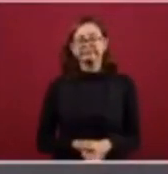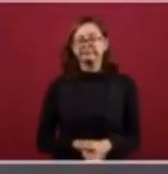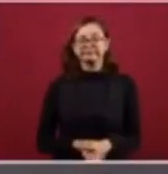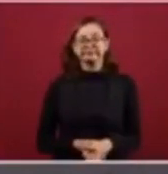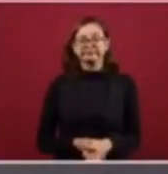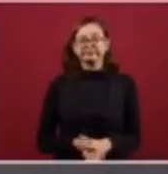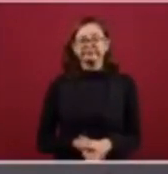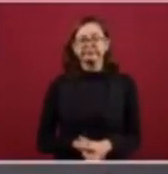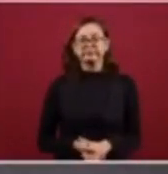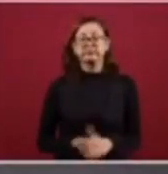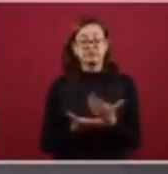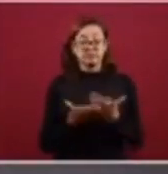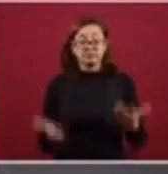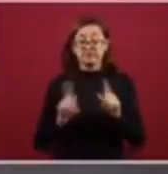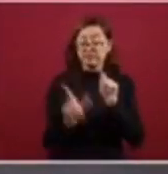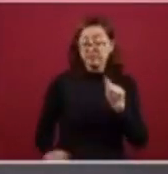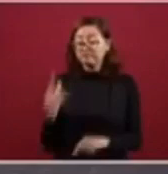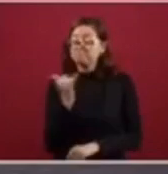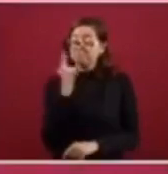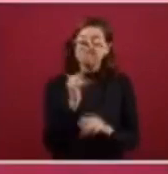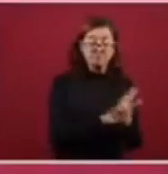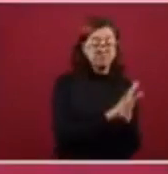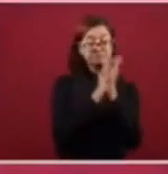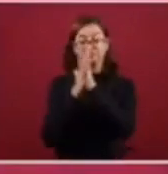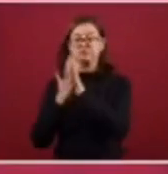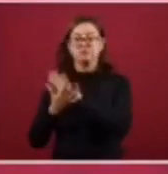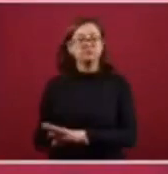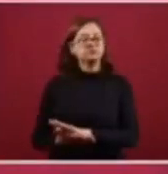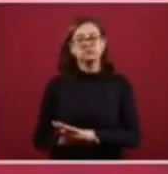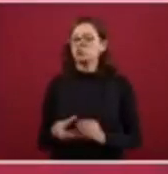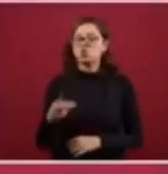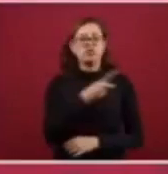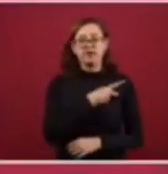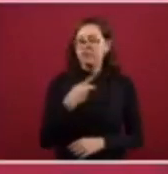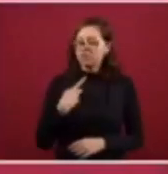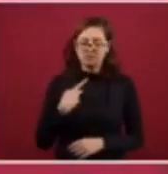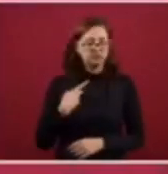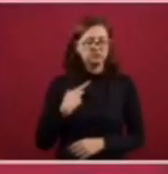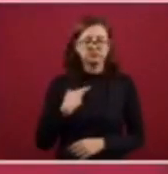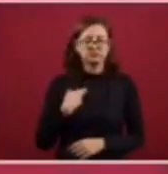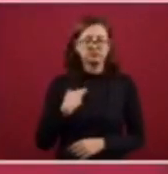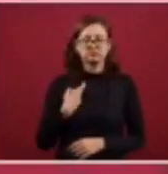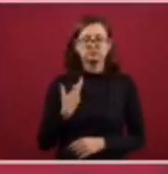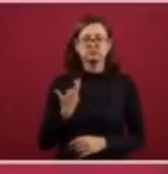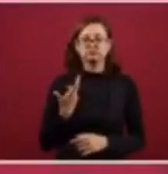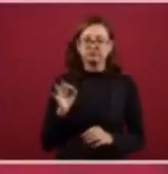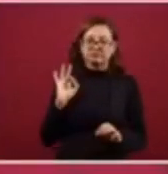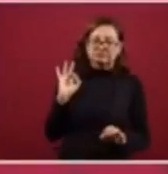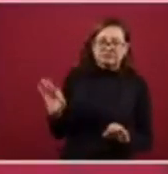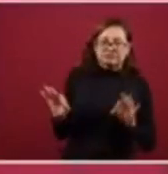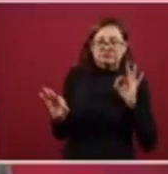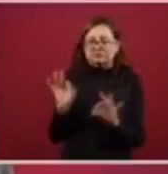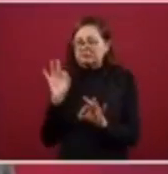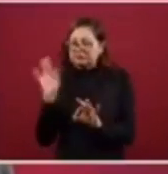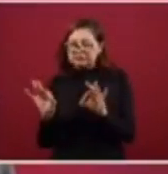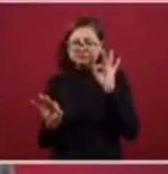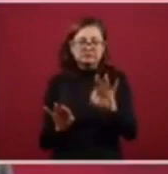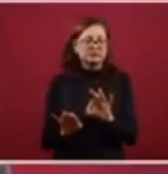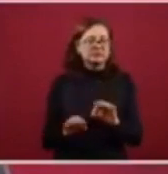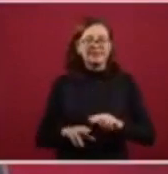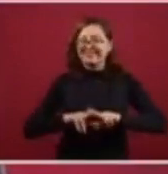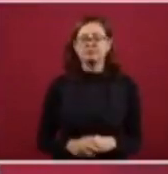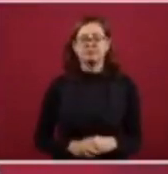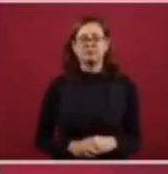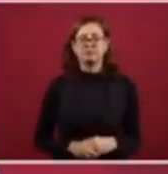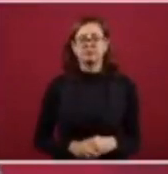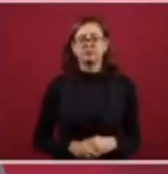está en una lucha de transformación, no debe de influir ni la